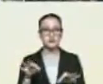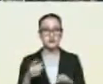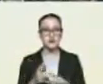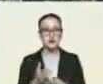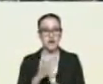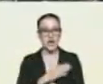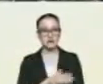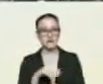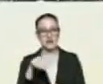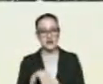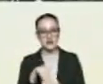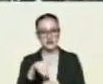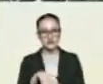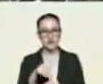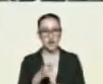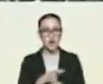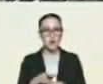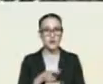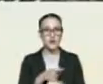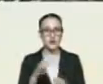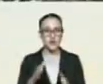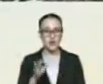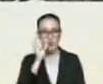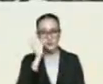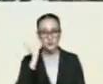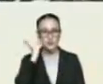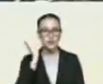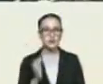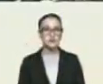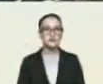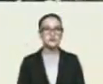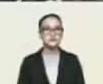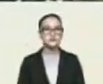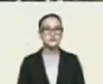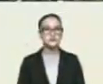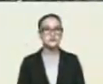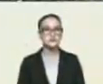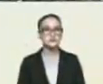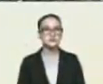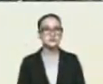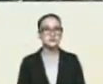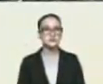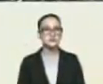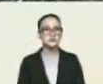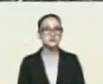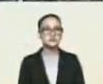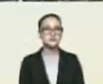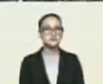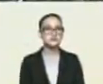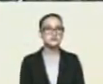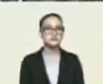anteriores elecciones a gobernadores y gobernadoras. Por favor.